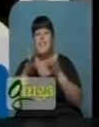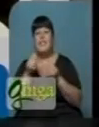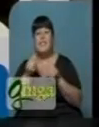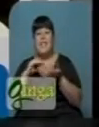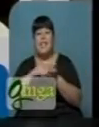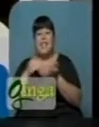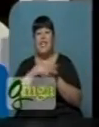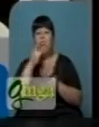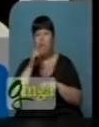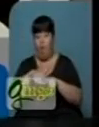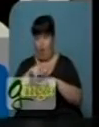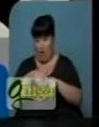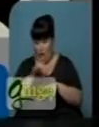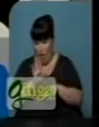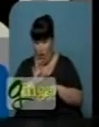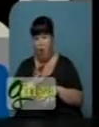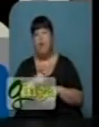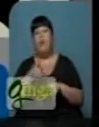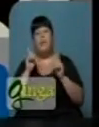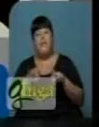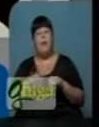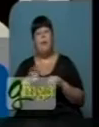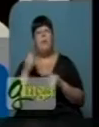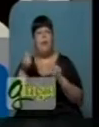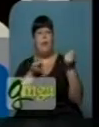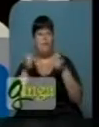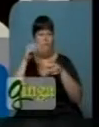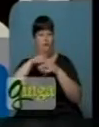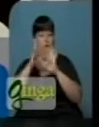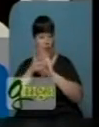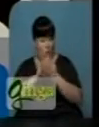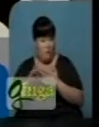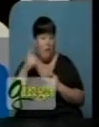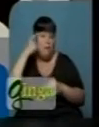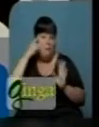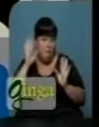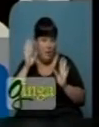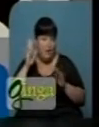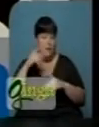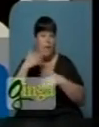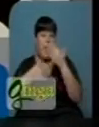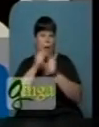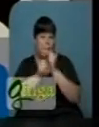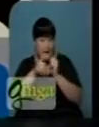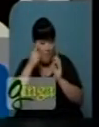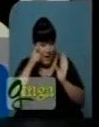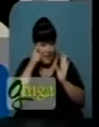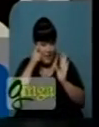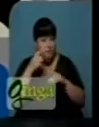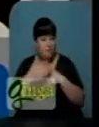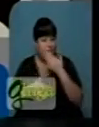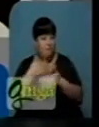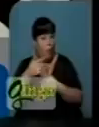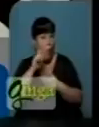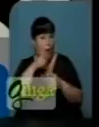del queso azul el queso roquefort e ingresar a un nuevo sistema se está creciendo está creciendo la empresa entrando en